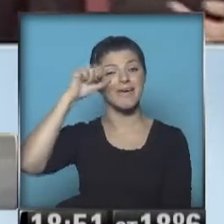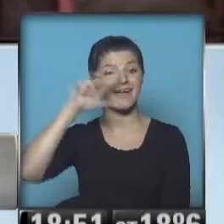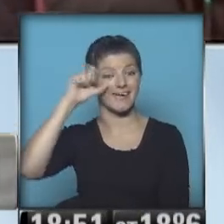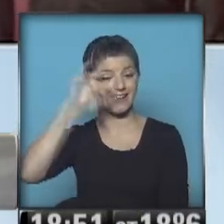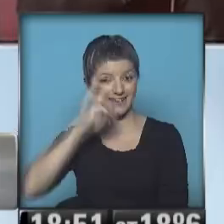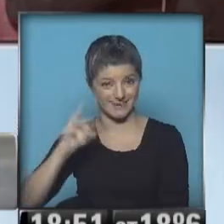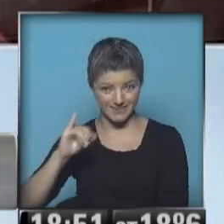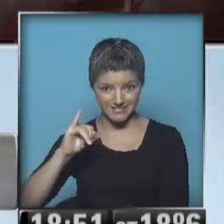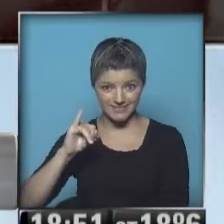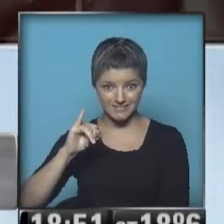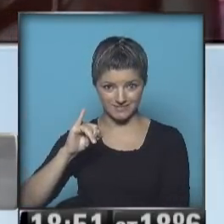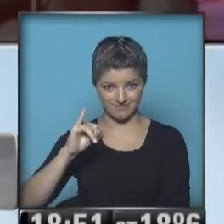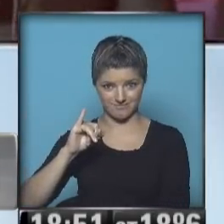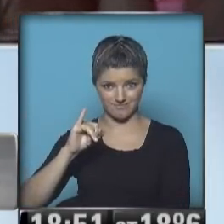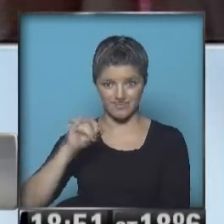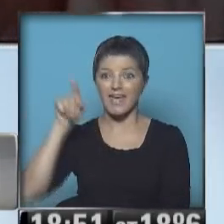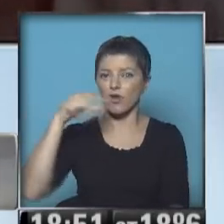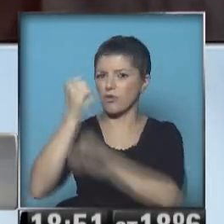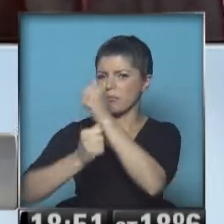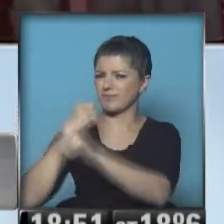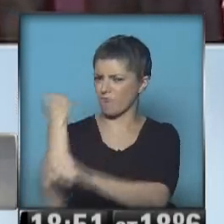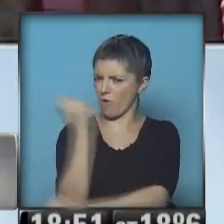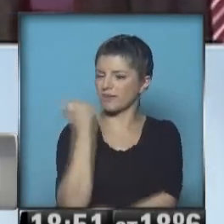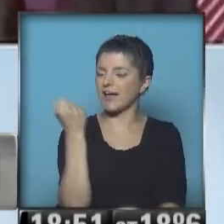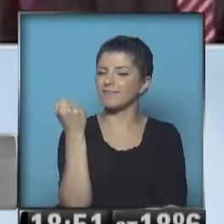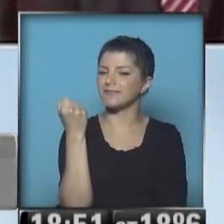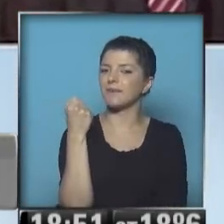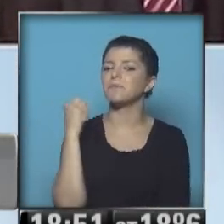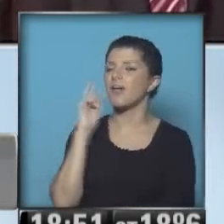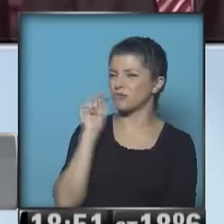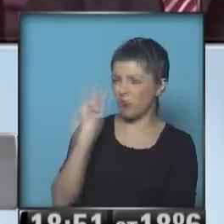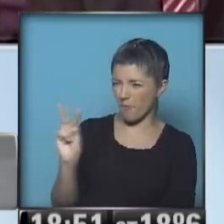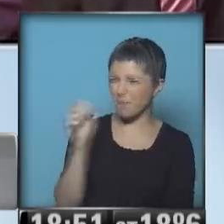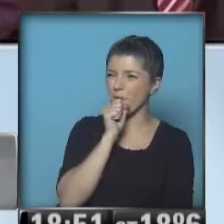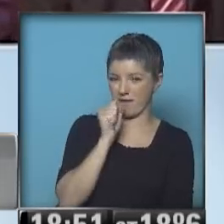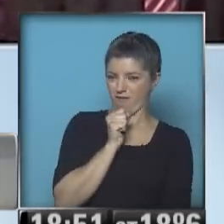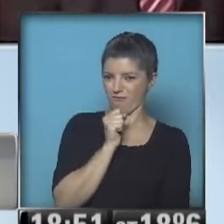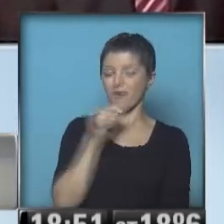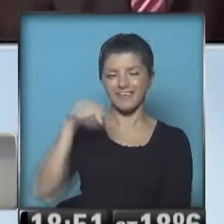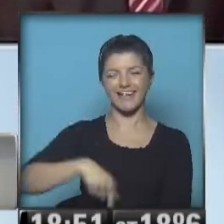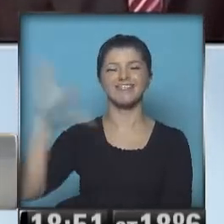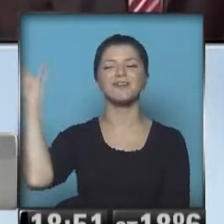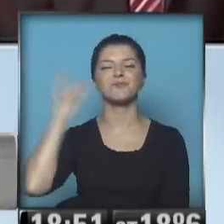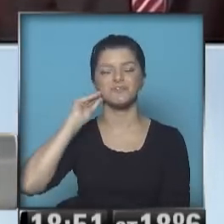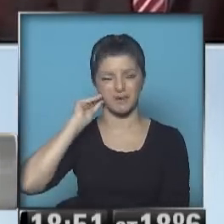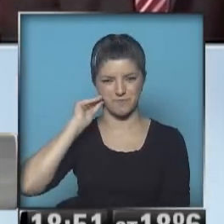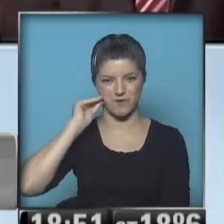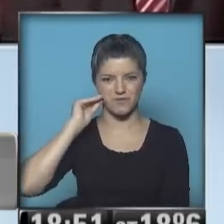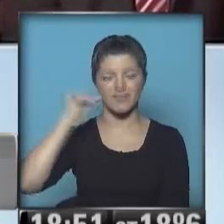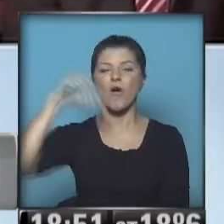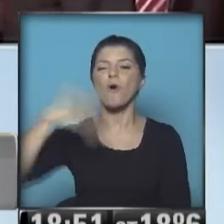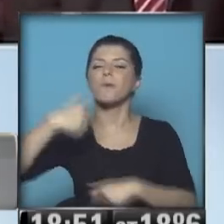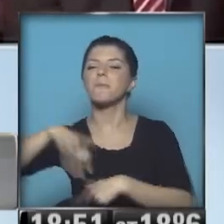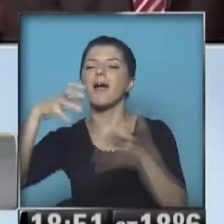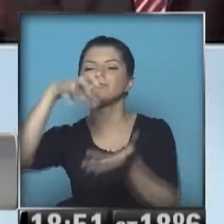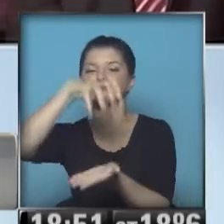está esta importante fábrica. Alejandro, te estamos viendo micrófono en mano, te escuchamos. Estamos inaugurando hoy un